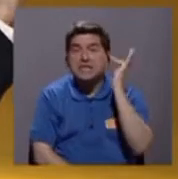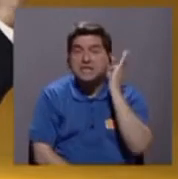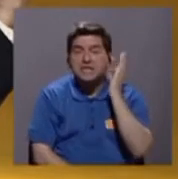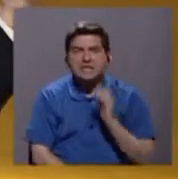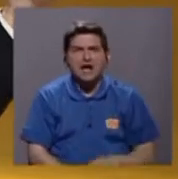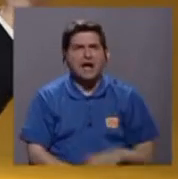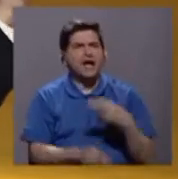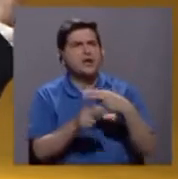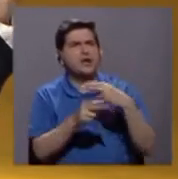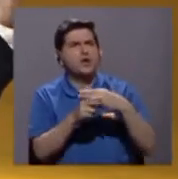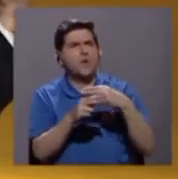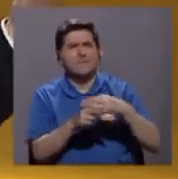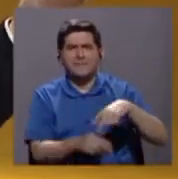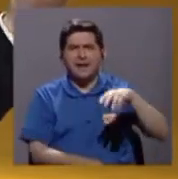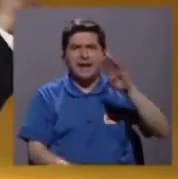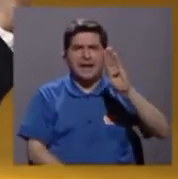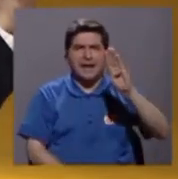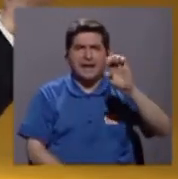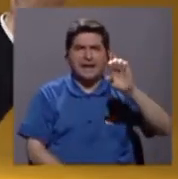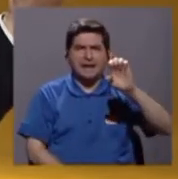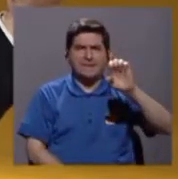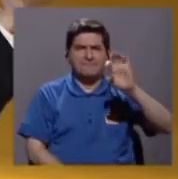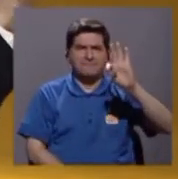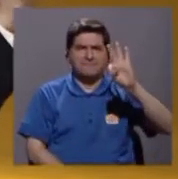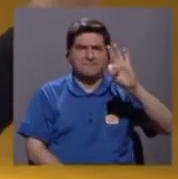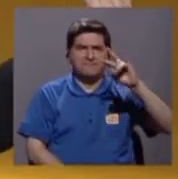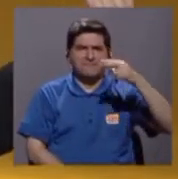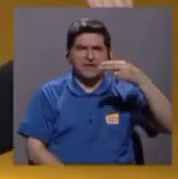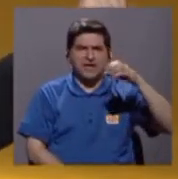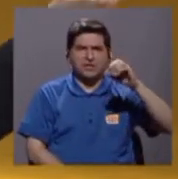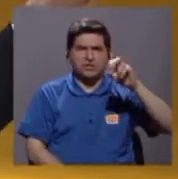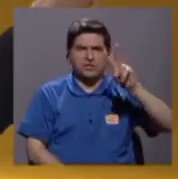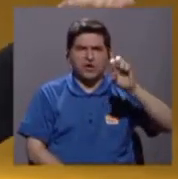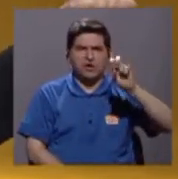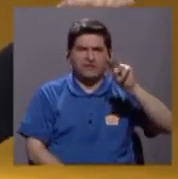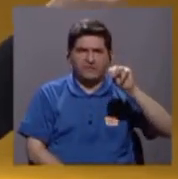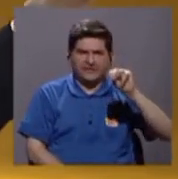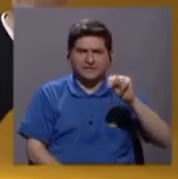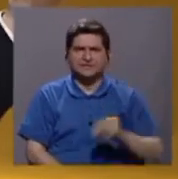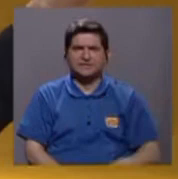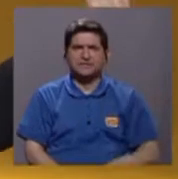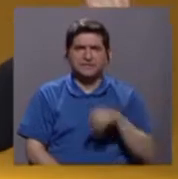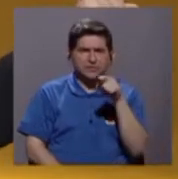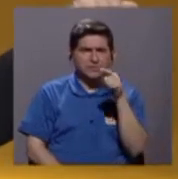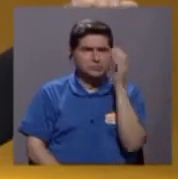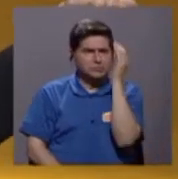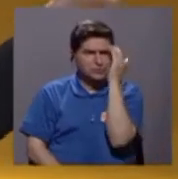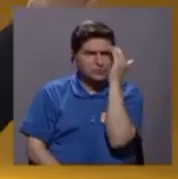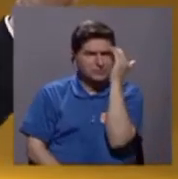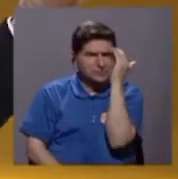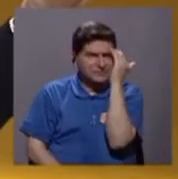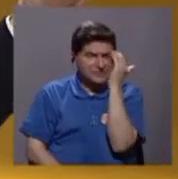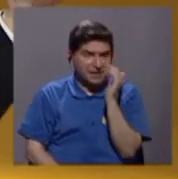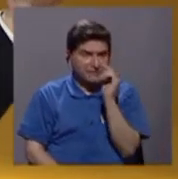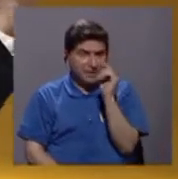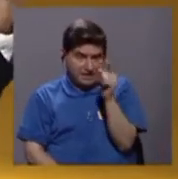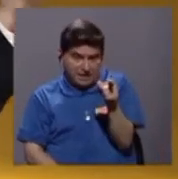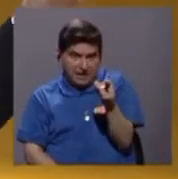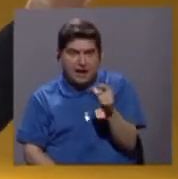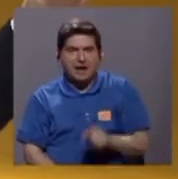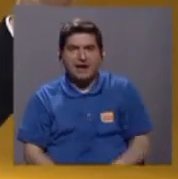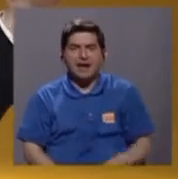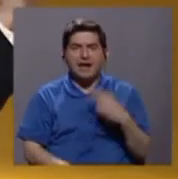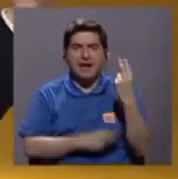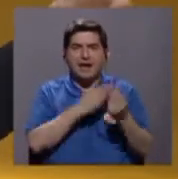nombre Beethoven, y si tuvo idea de que él había sido